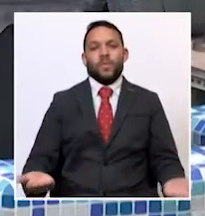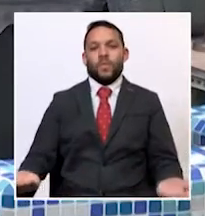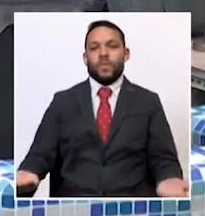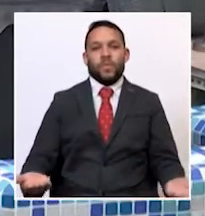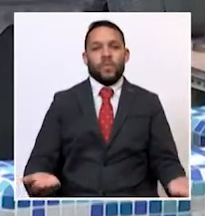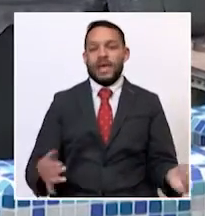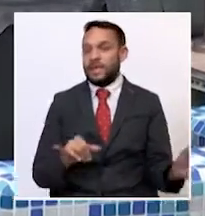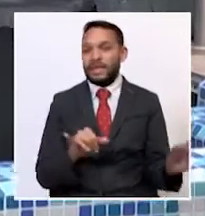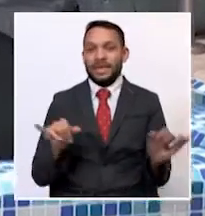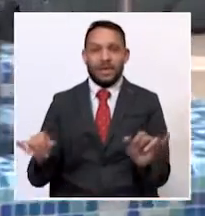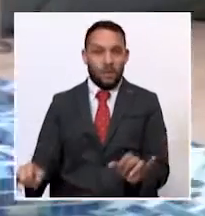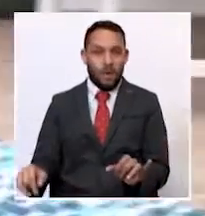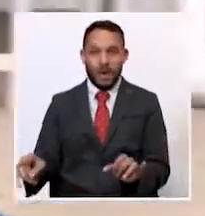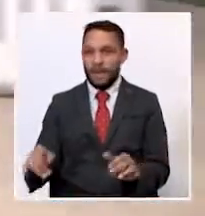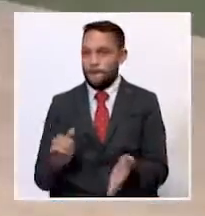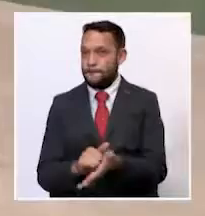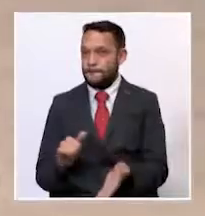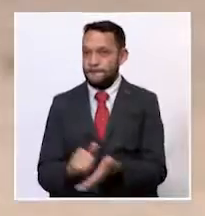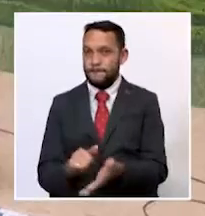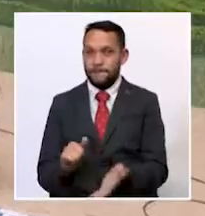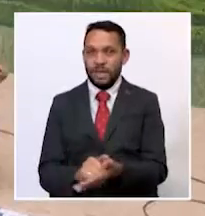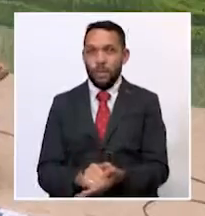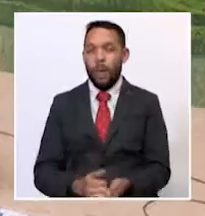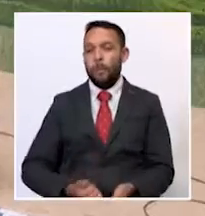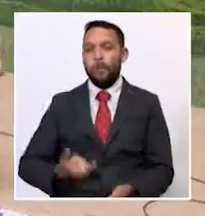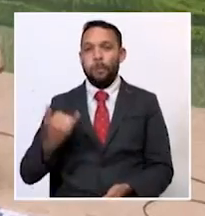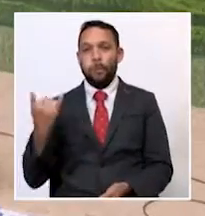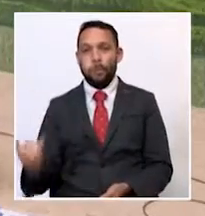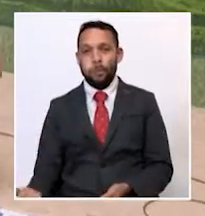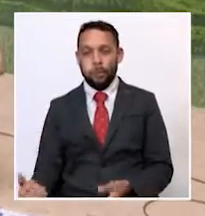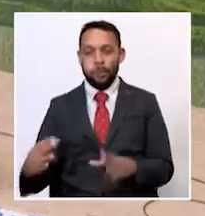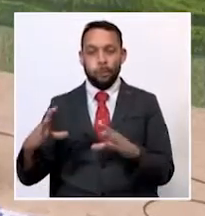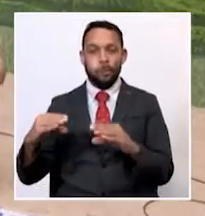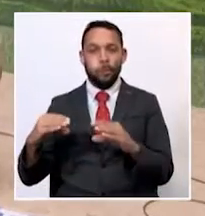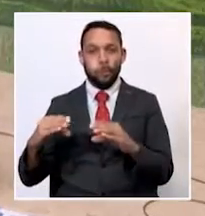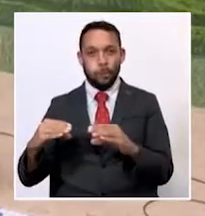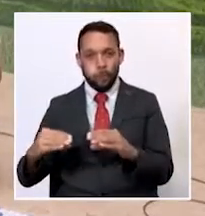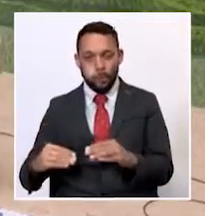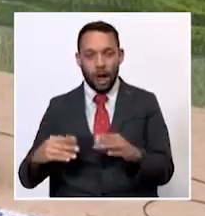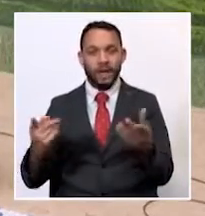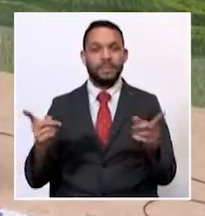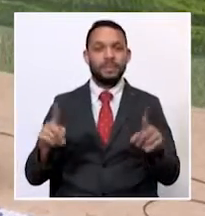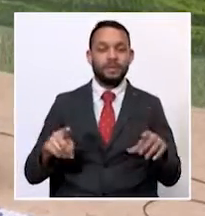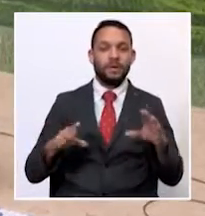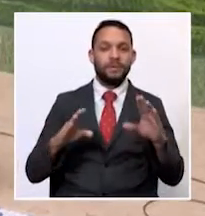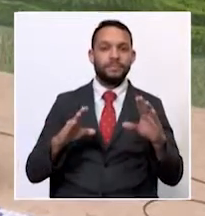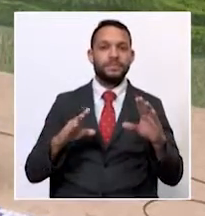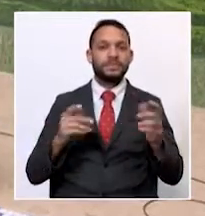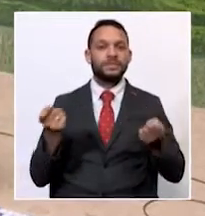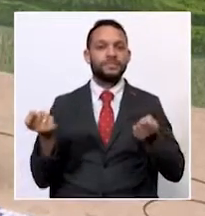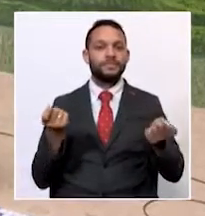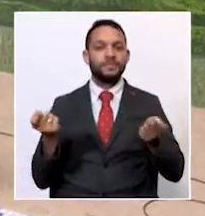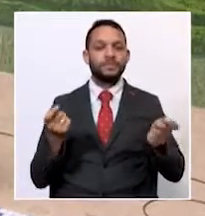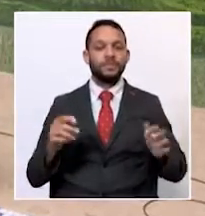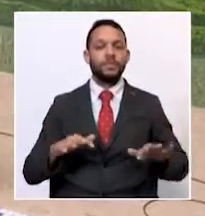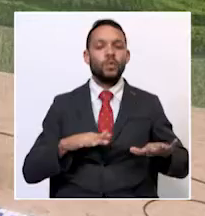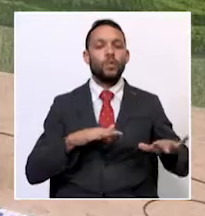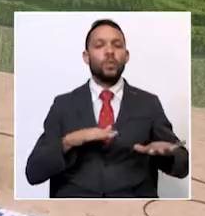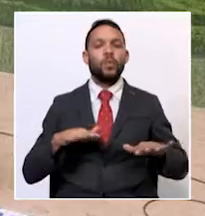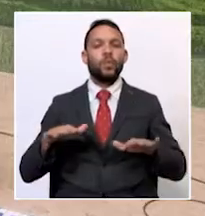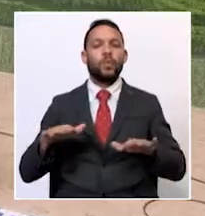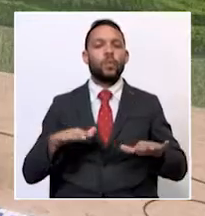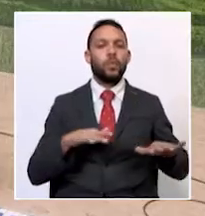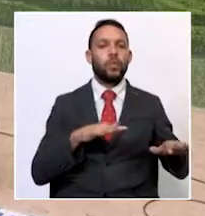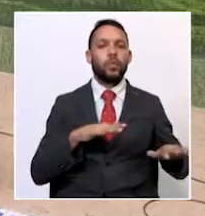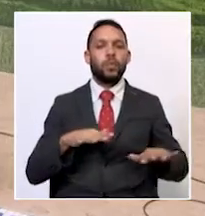en los tobillos, y esta almohada se le coloca en la cabeza y él levita en el agua,